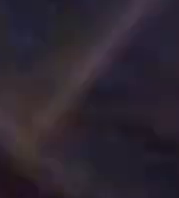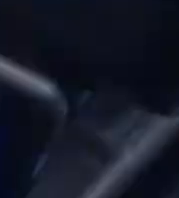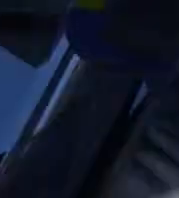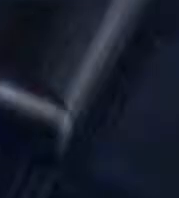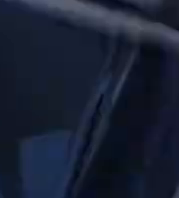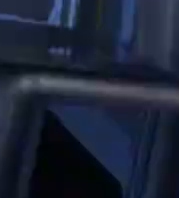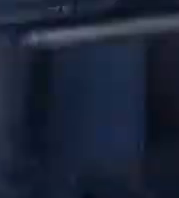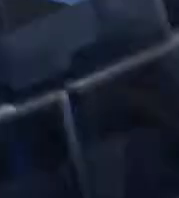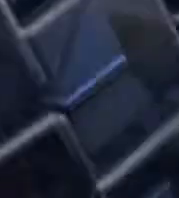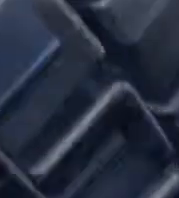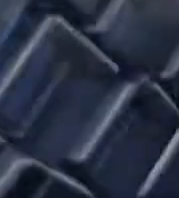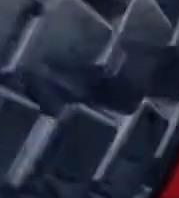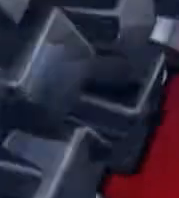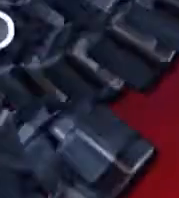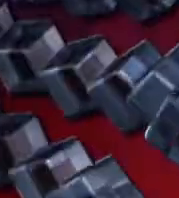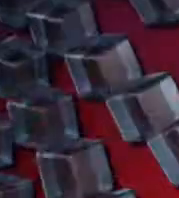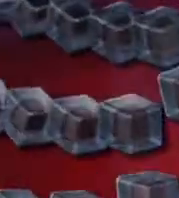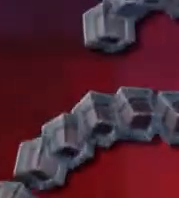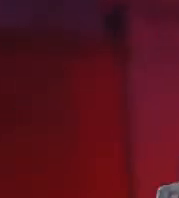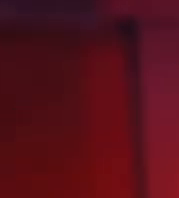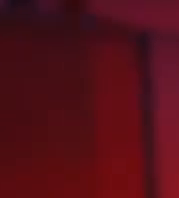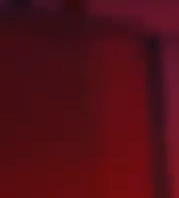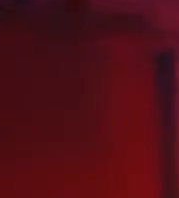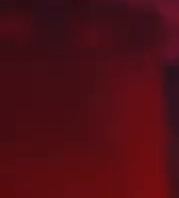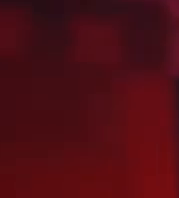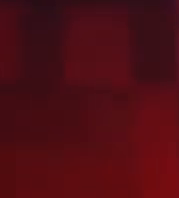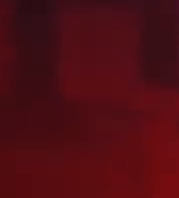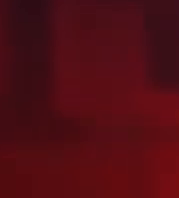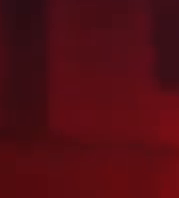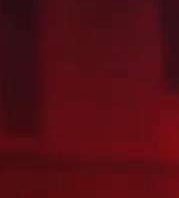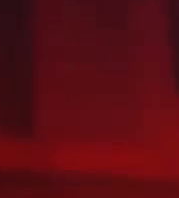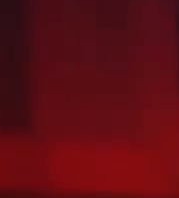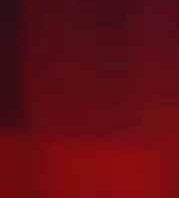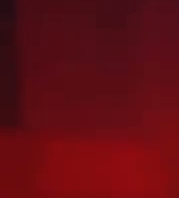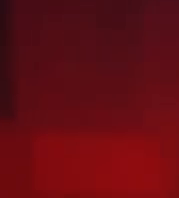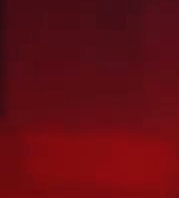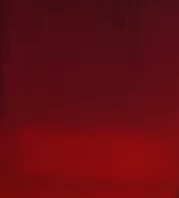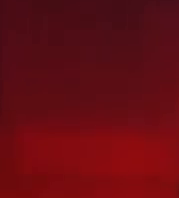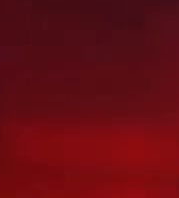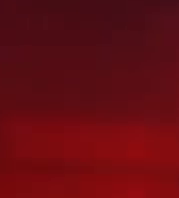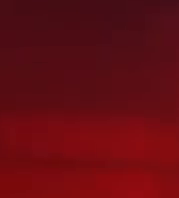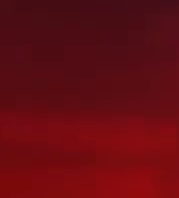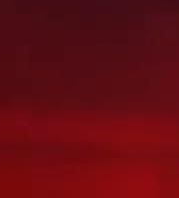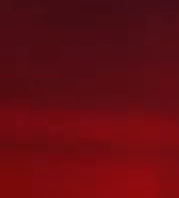Televisión Legislativa presentó TVL Noticias, emisión central.